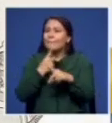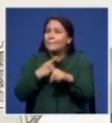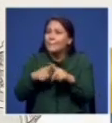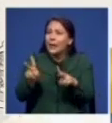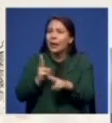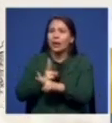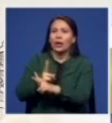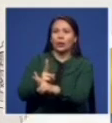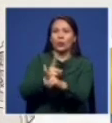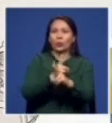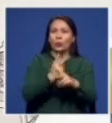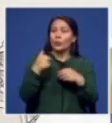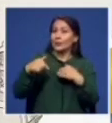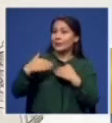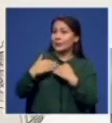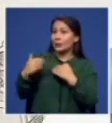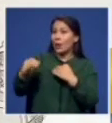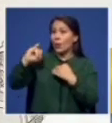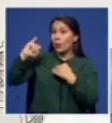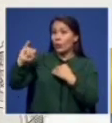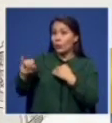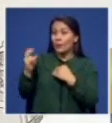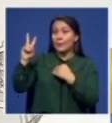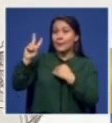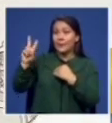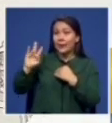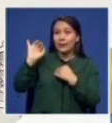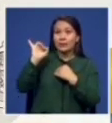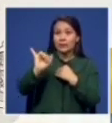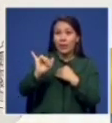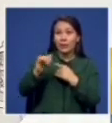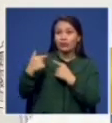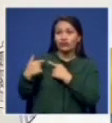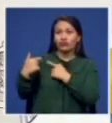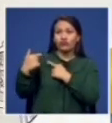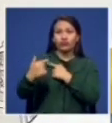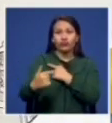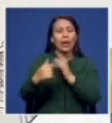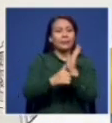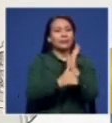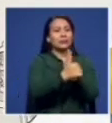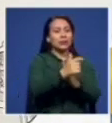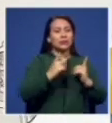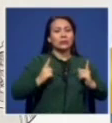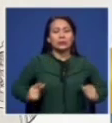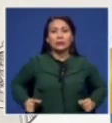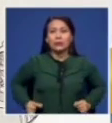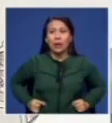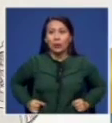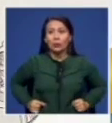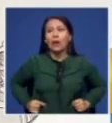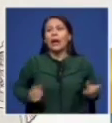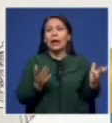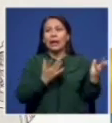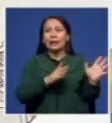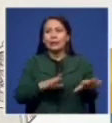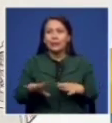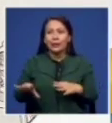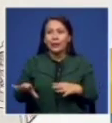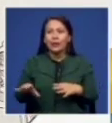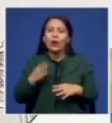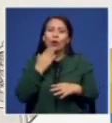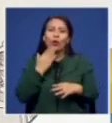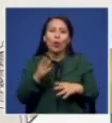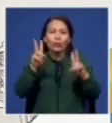en el transcurso de los días, entre jueves, viernes y sábado, el Ministerio de Salud Pública realizó las actividades como